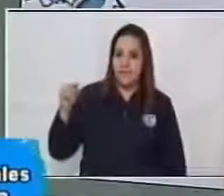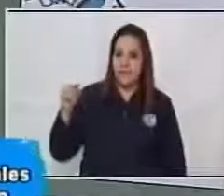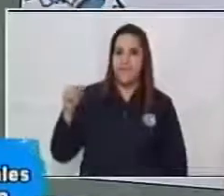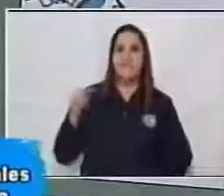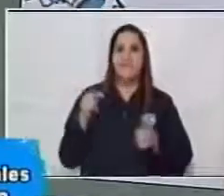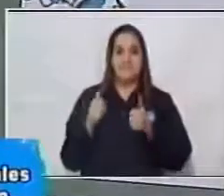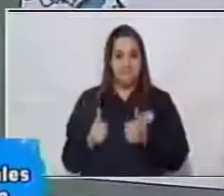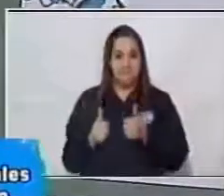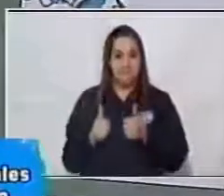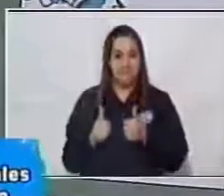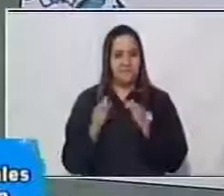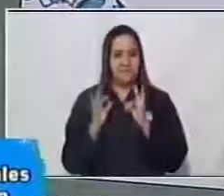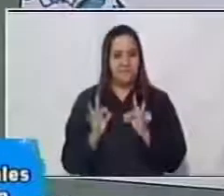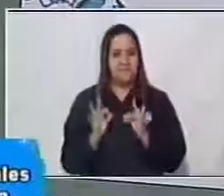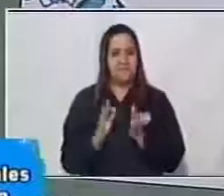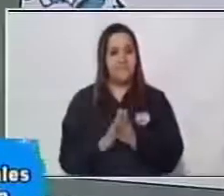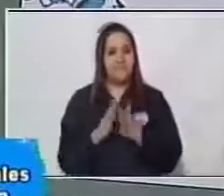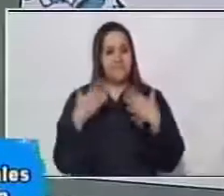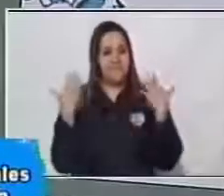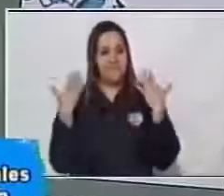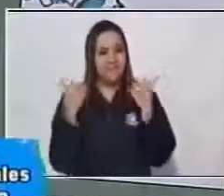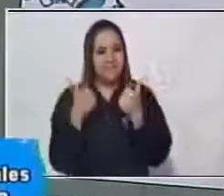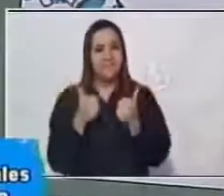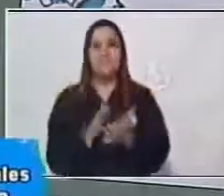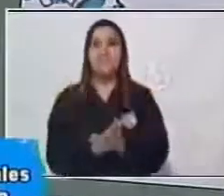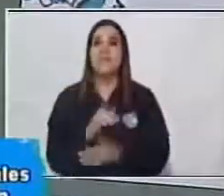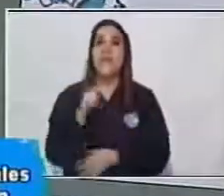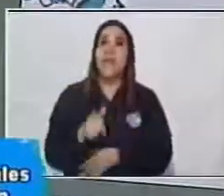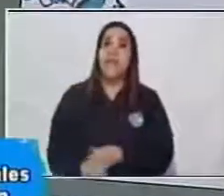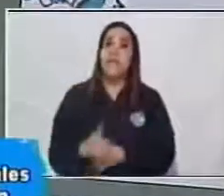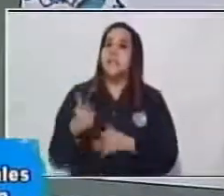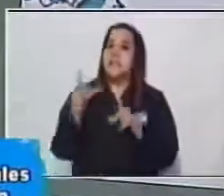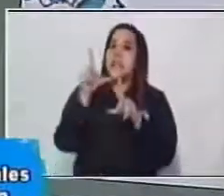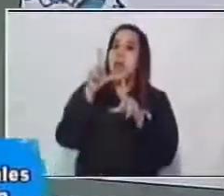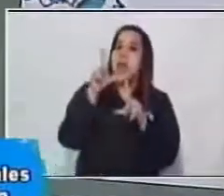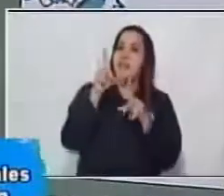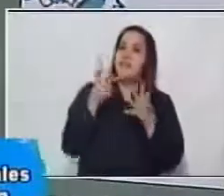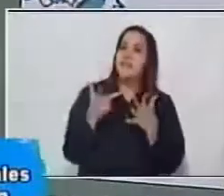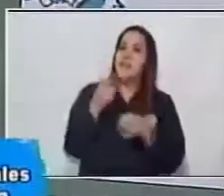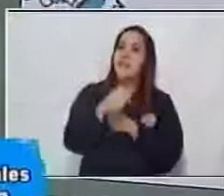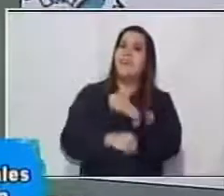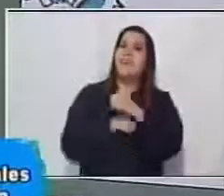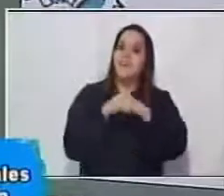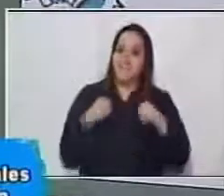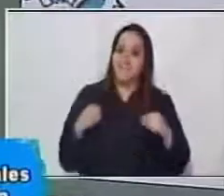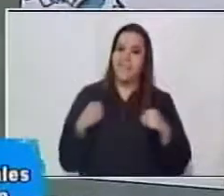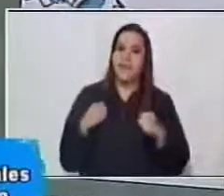1, 2. Muy bien, los felicito. Este es el fonema entonces. Muy bien.